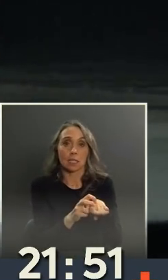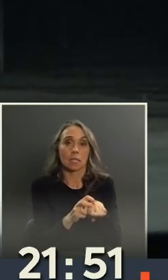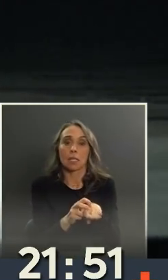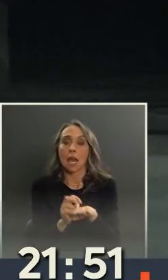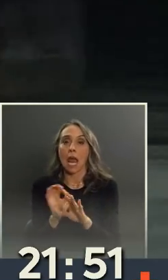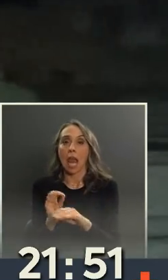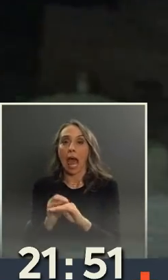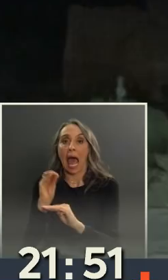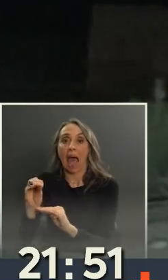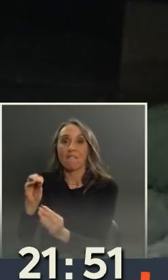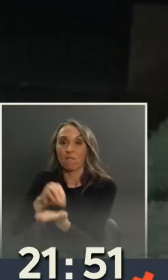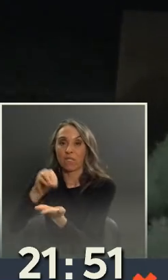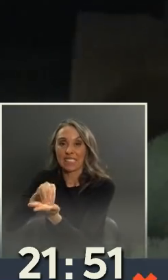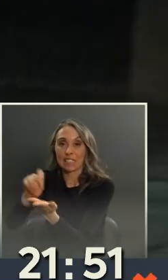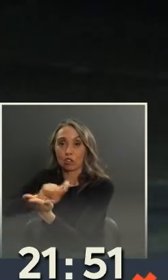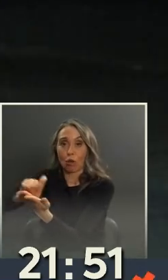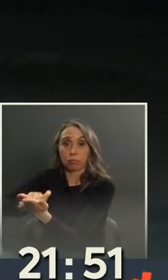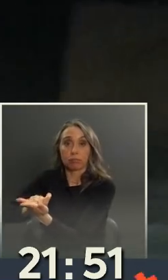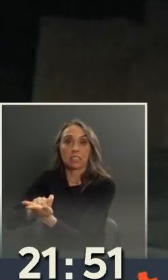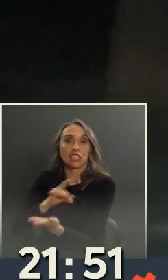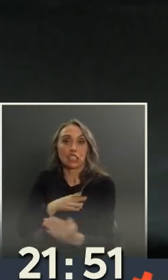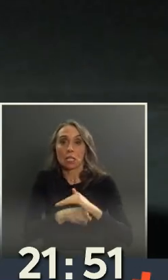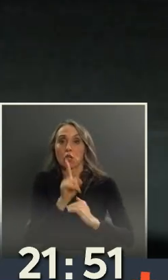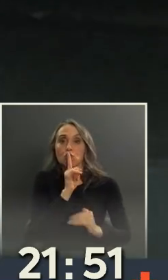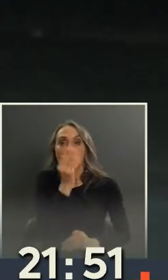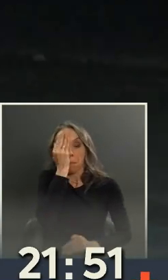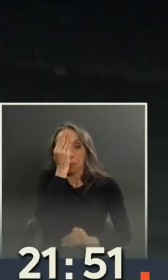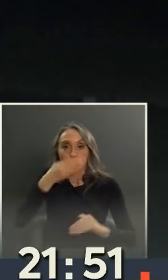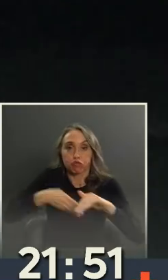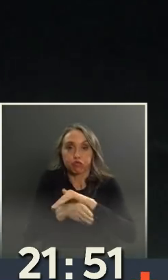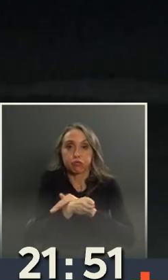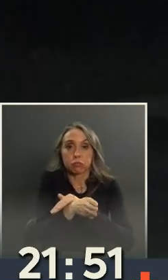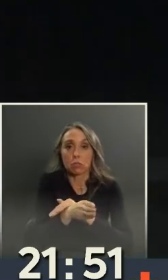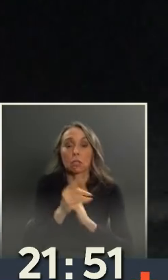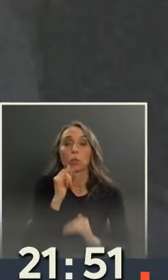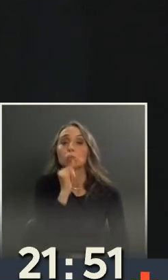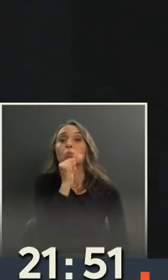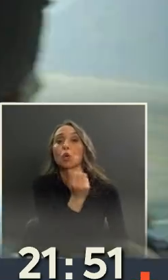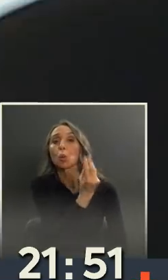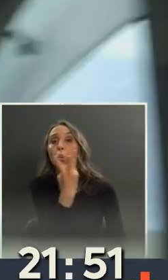de su ingreso a Chile. Ellos son la llamada cifra negra.